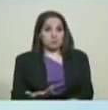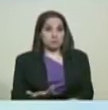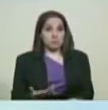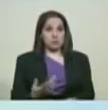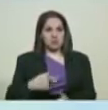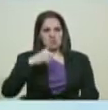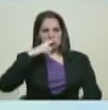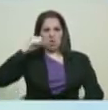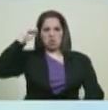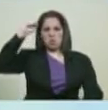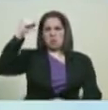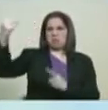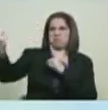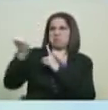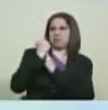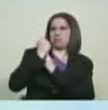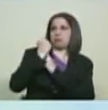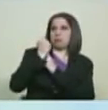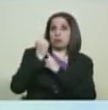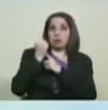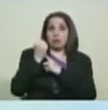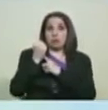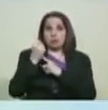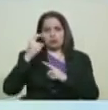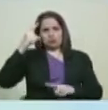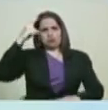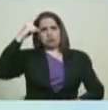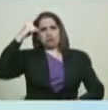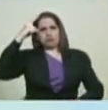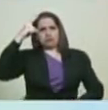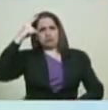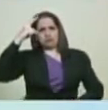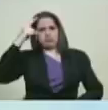Maduro acorralado. Es algo así horrible.